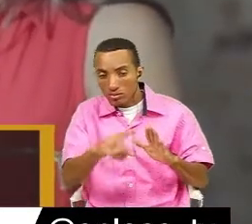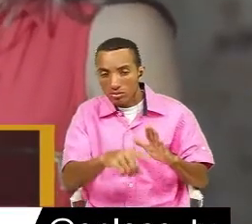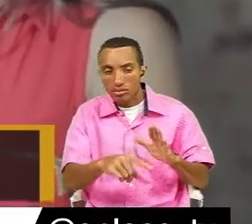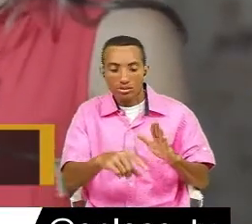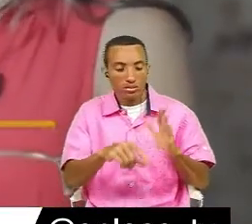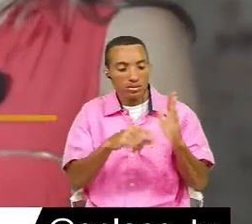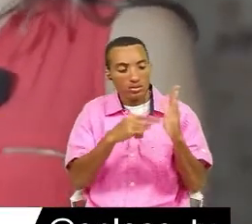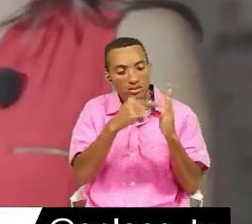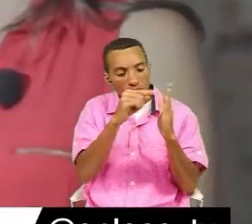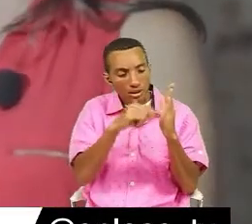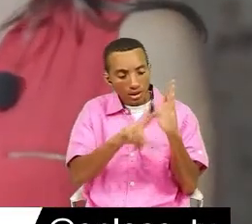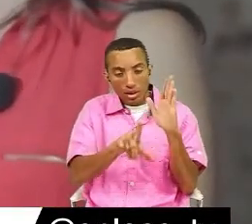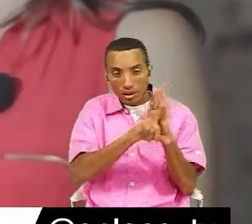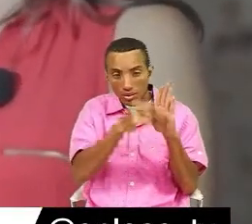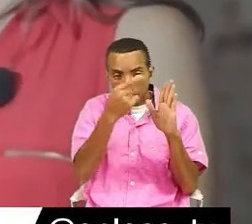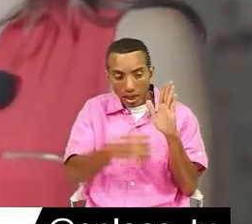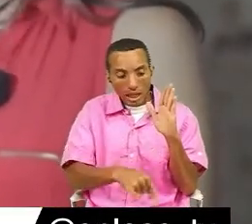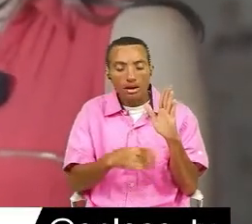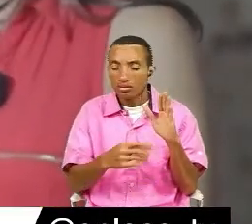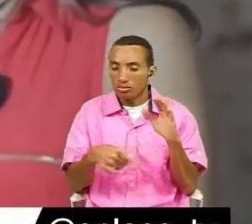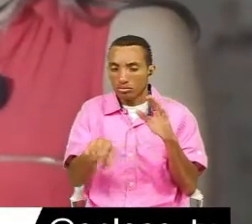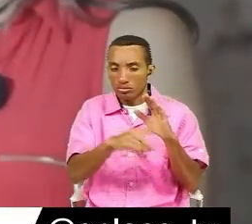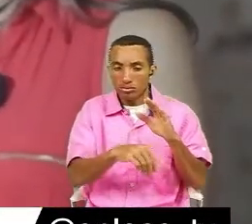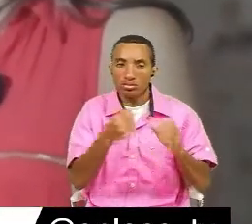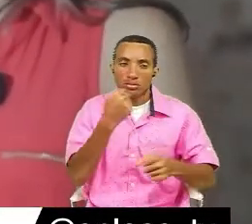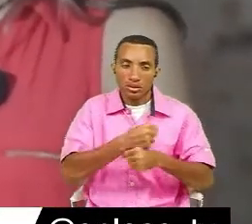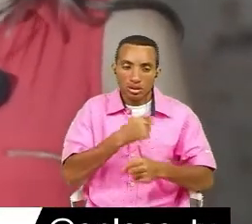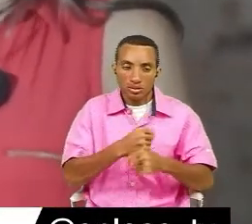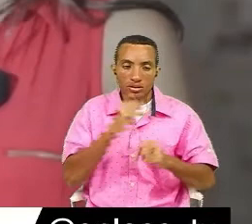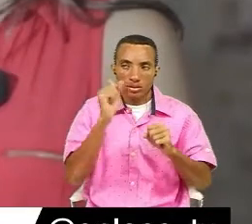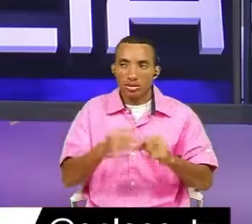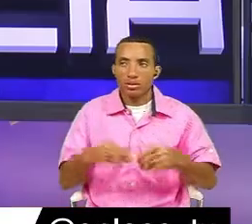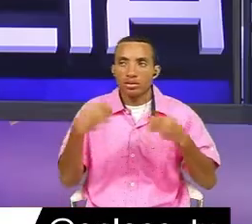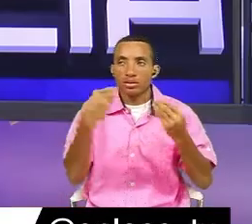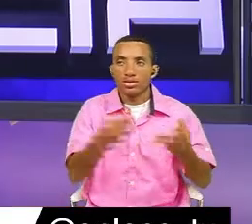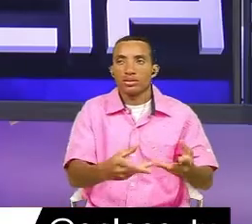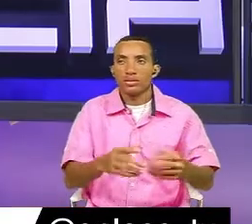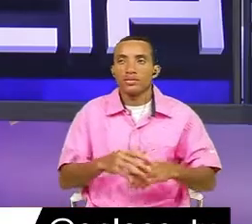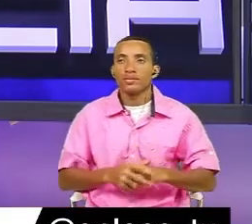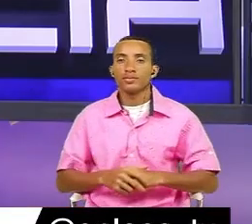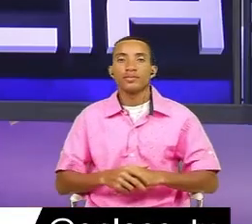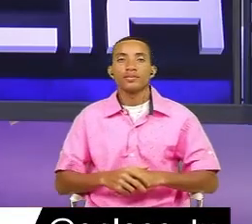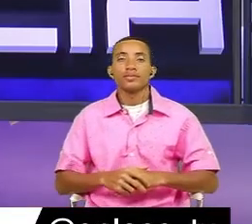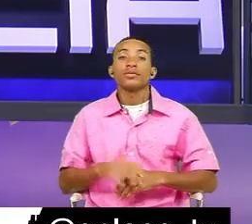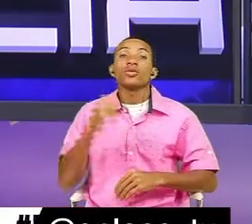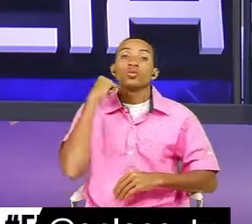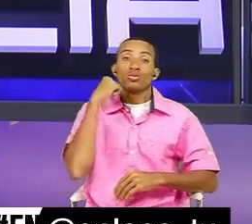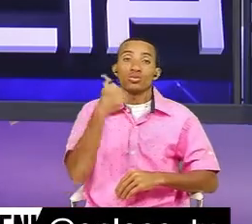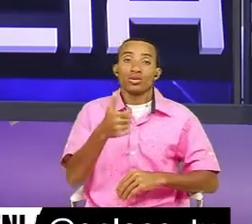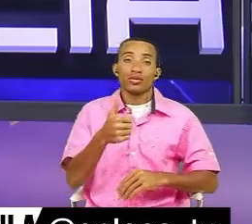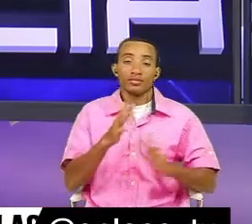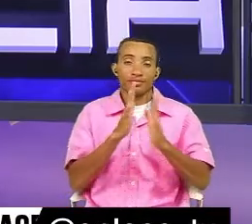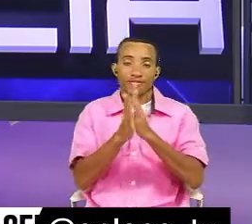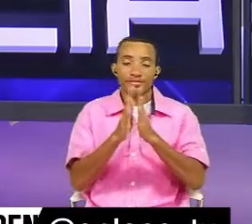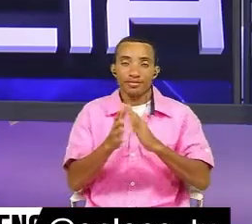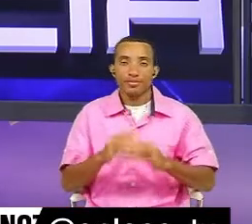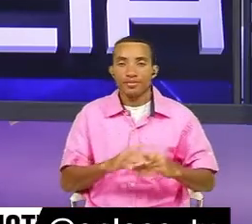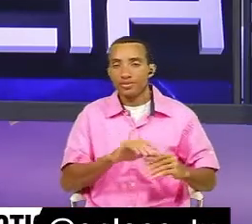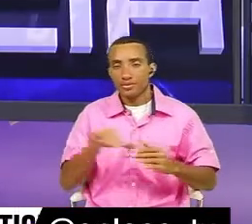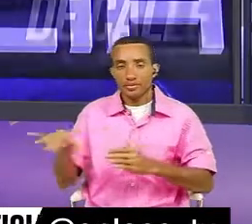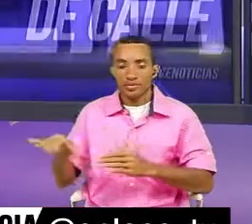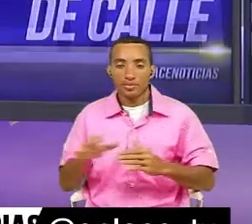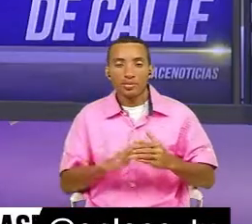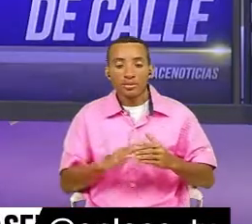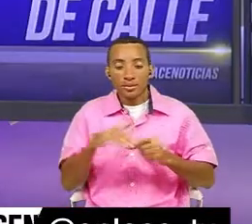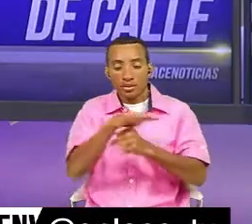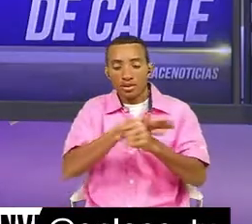para ellos, pues por ser trabajadores, se les debe otorgar. Qué buena noticia. Y la Junta de Acción Comunal del barrio